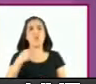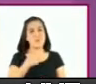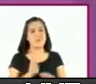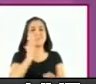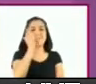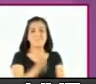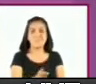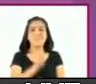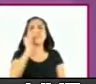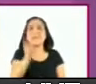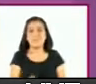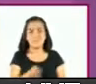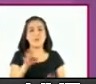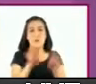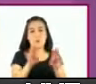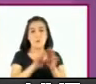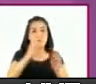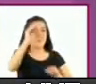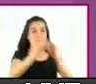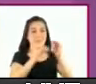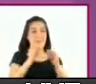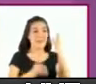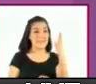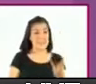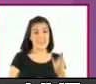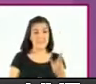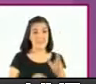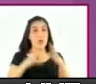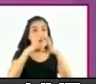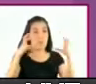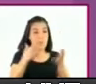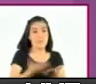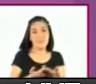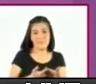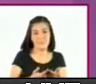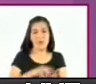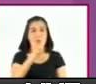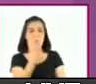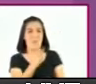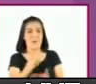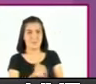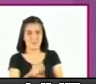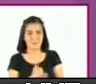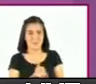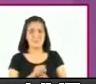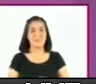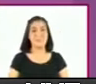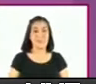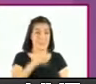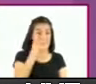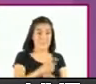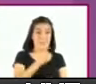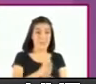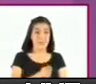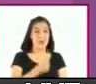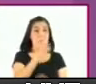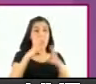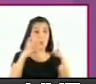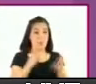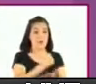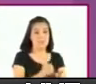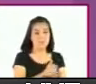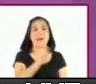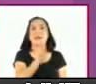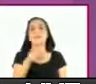que en la tira del adorno hay 3 globos rosas y luego uno azul. Así que el primer globo azul ocupa el